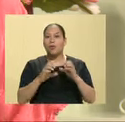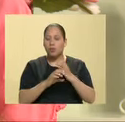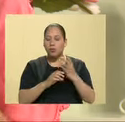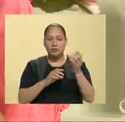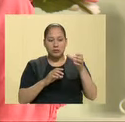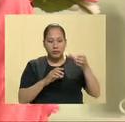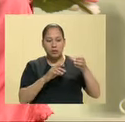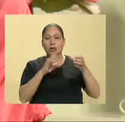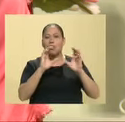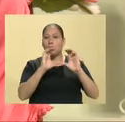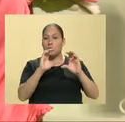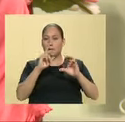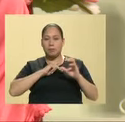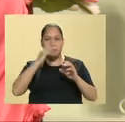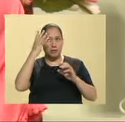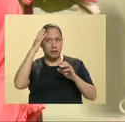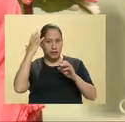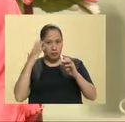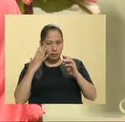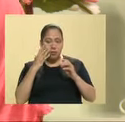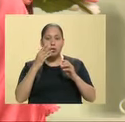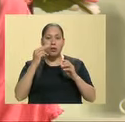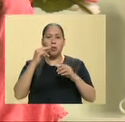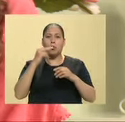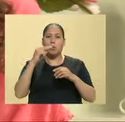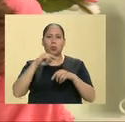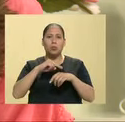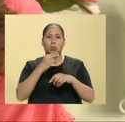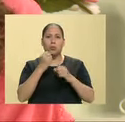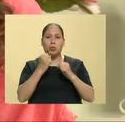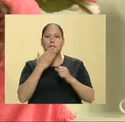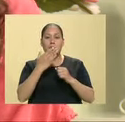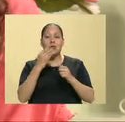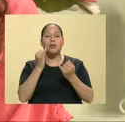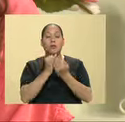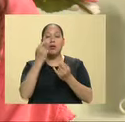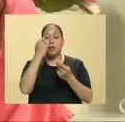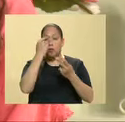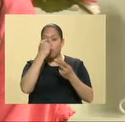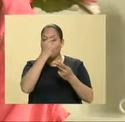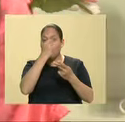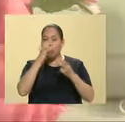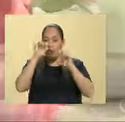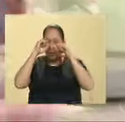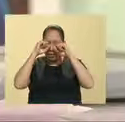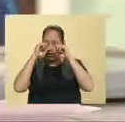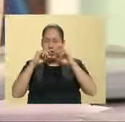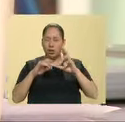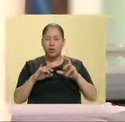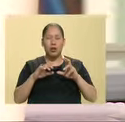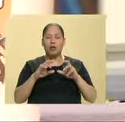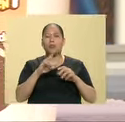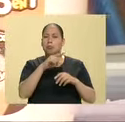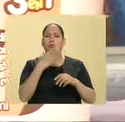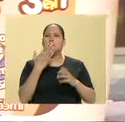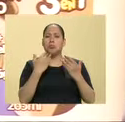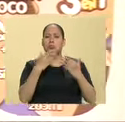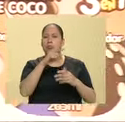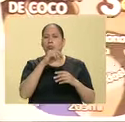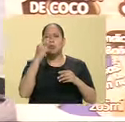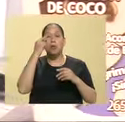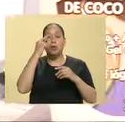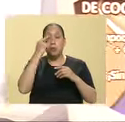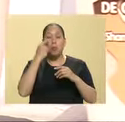una, pues cuidan el cabello, lo nutren, número 2, cuidan los ojos de los chiquitines, que bueno, nos preocupa mucho que se les mete el jabón, que les pueda